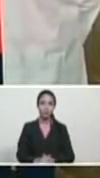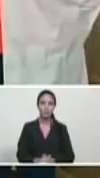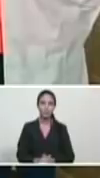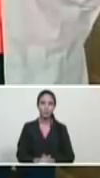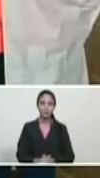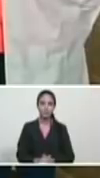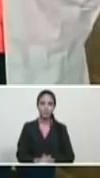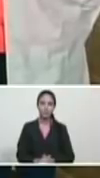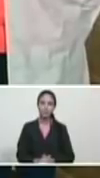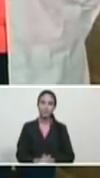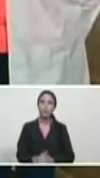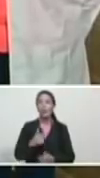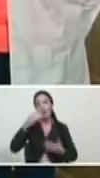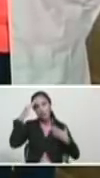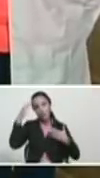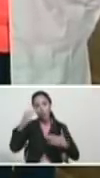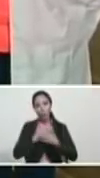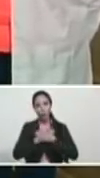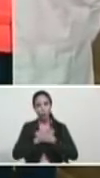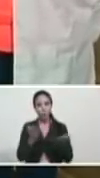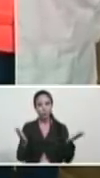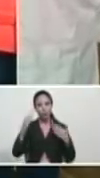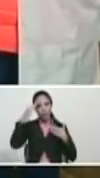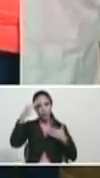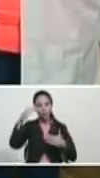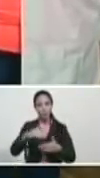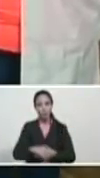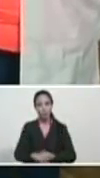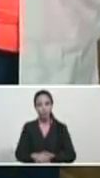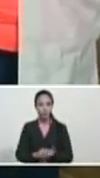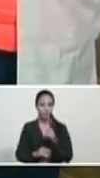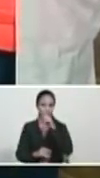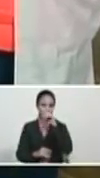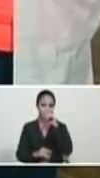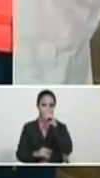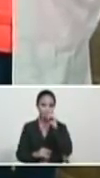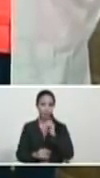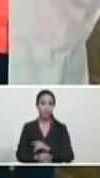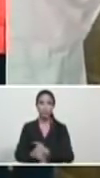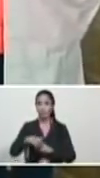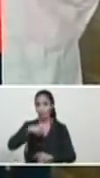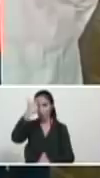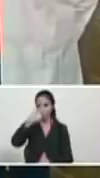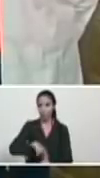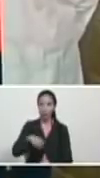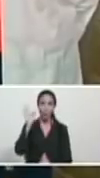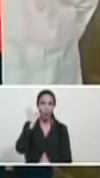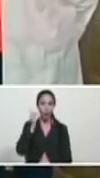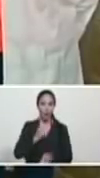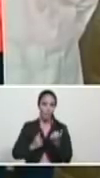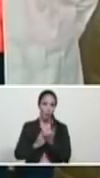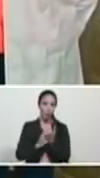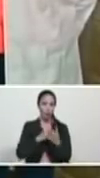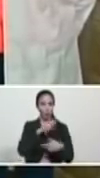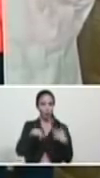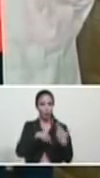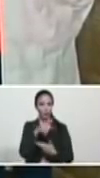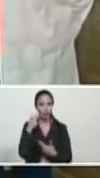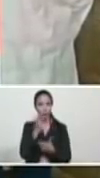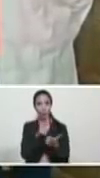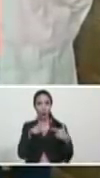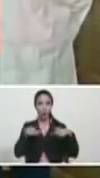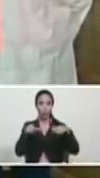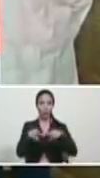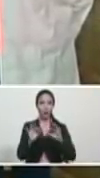presidente, reciba nuestros saludos, nuestros afectos. Nos encontramos hoy aquí, las mujeres de la revolución, en las instalaciones de